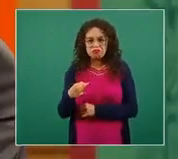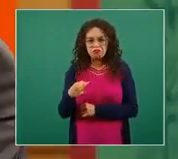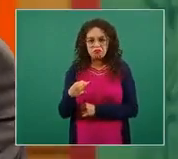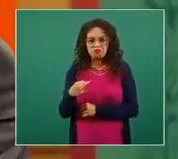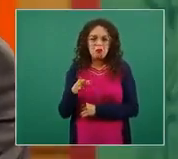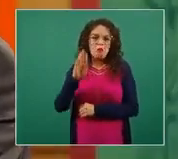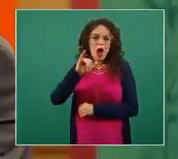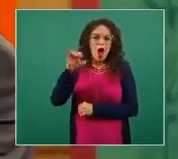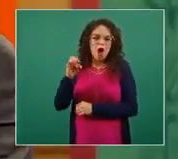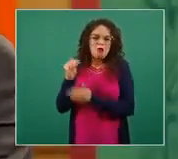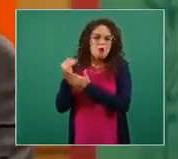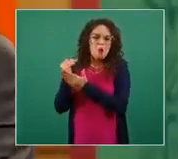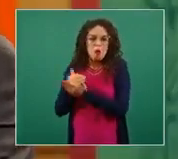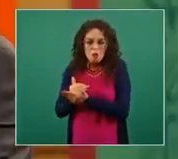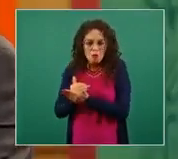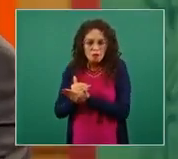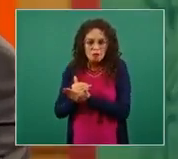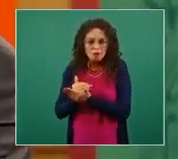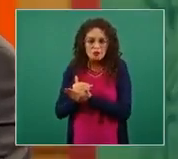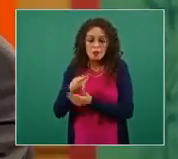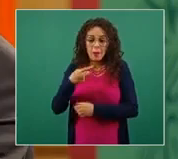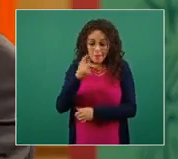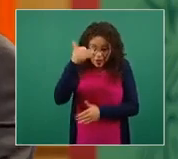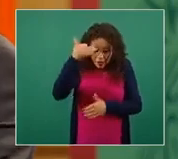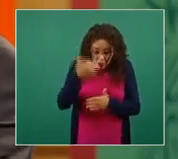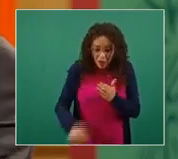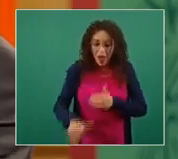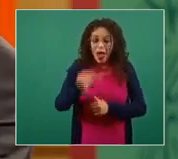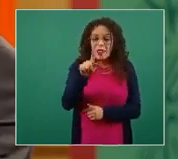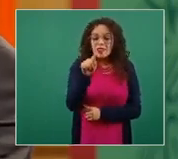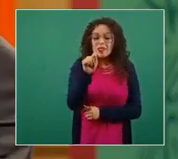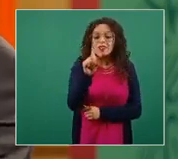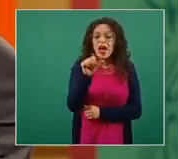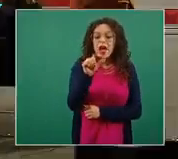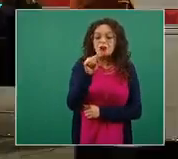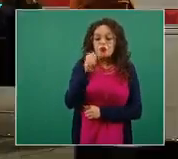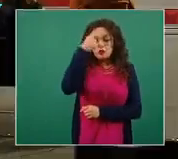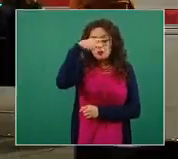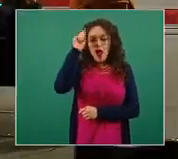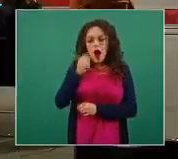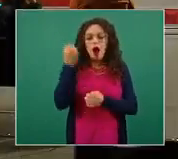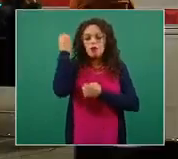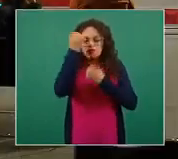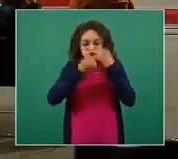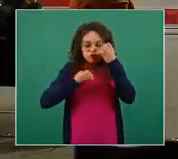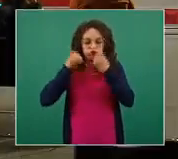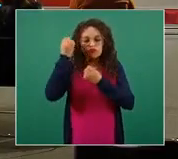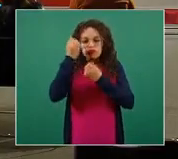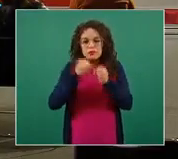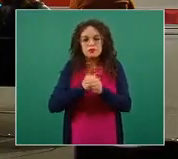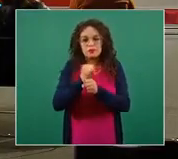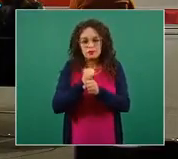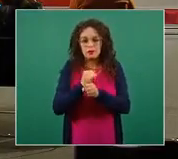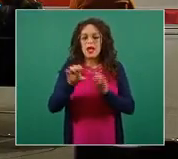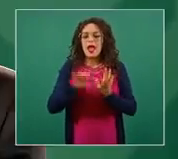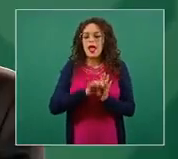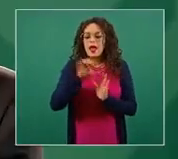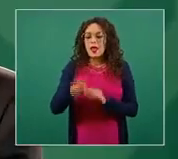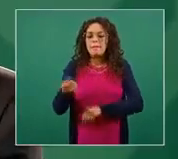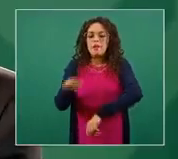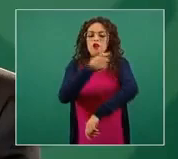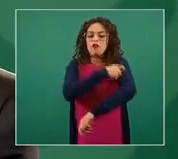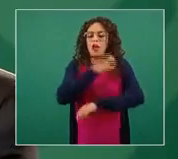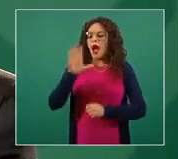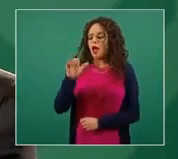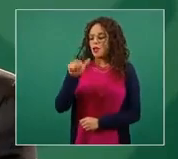si conocemos que aún faltan datos por el seguimiento del estudio. Por ejemplo, la propia vacuna CanSino, por cierto, se